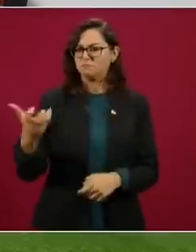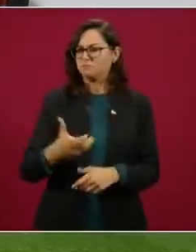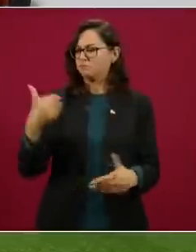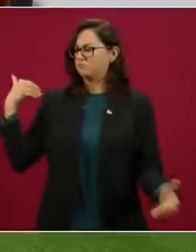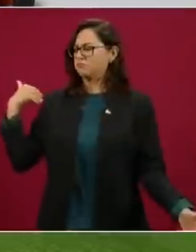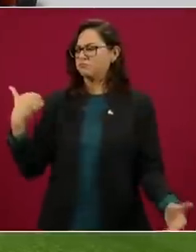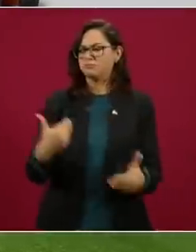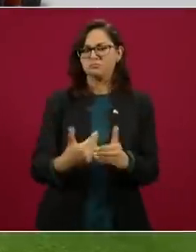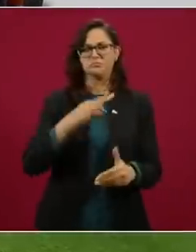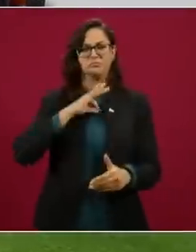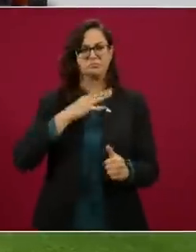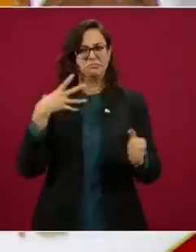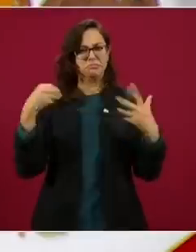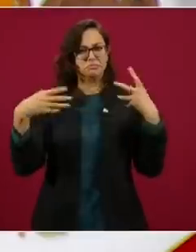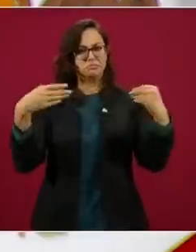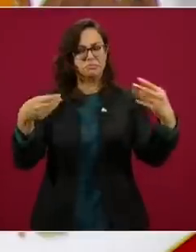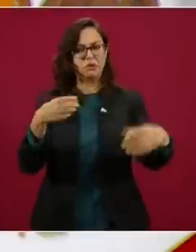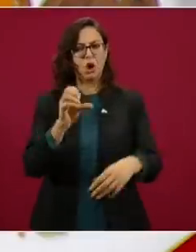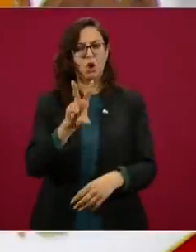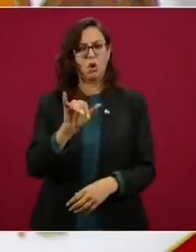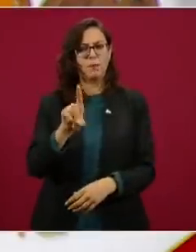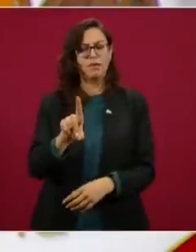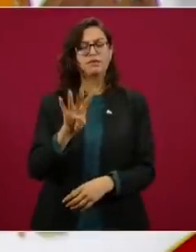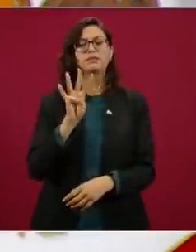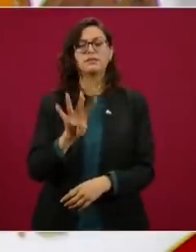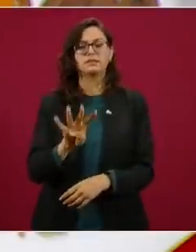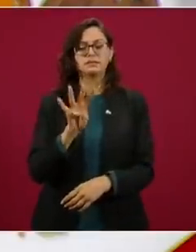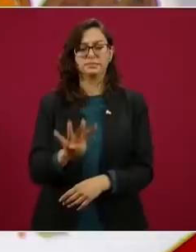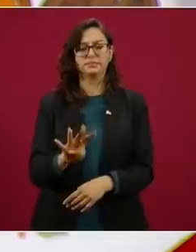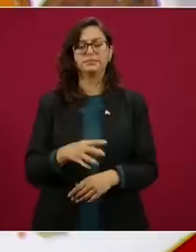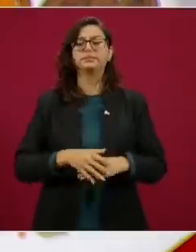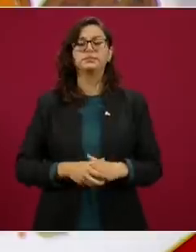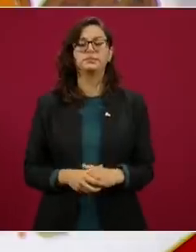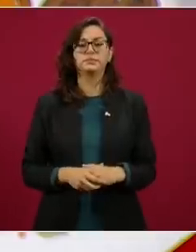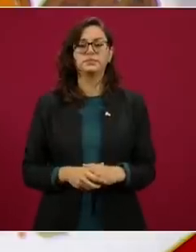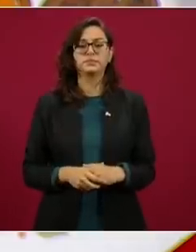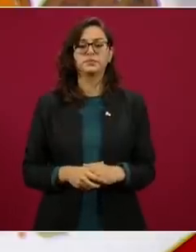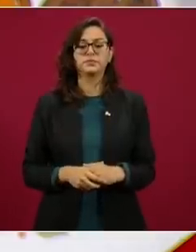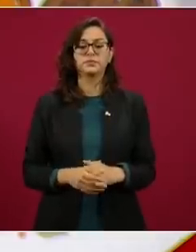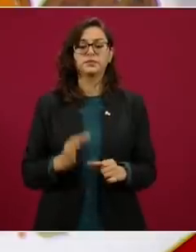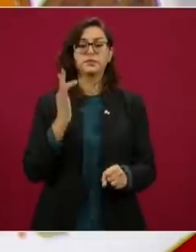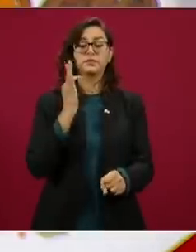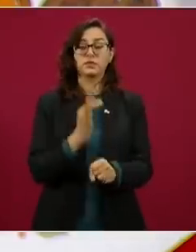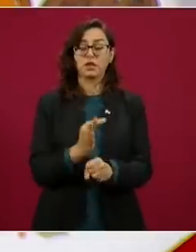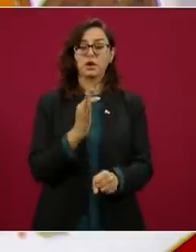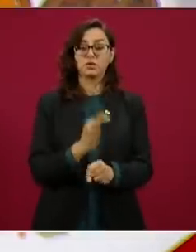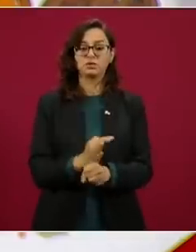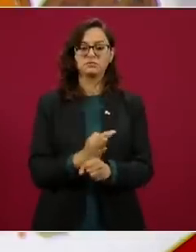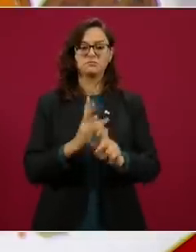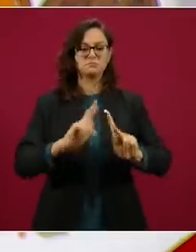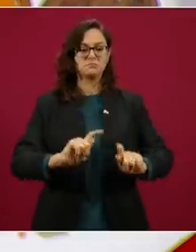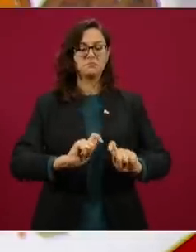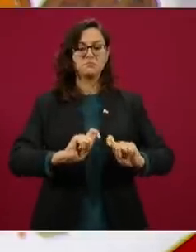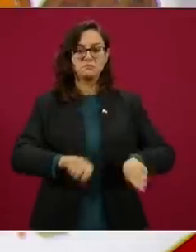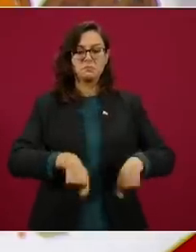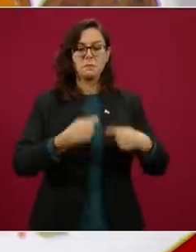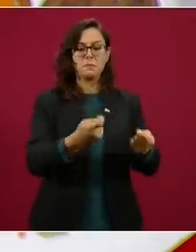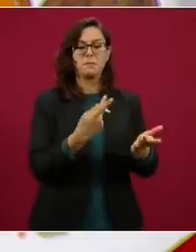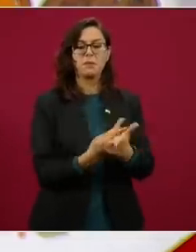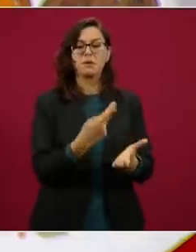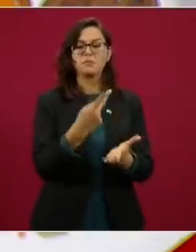pandemia kobe 19 en esta ocasión premiaremos a 58